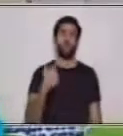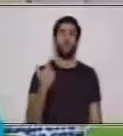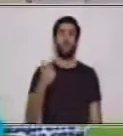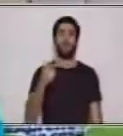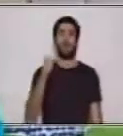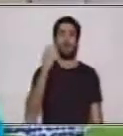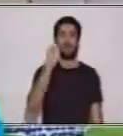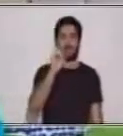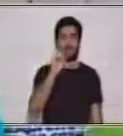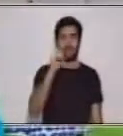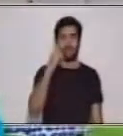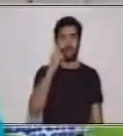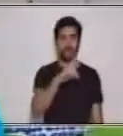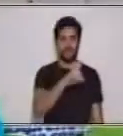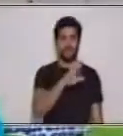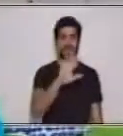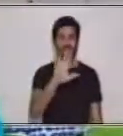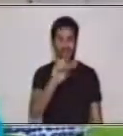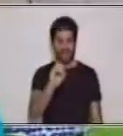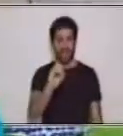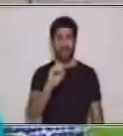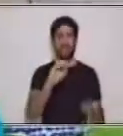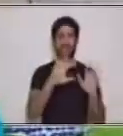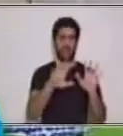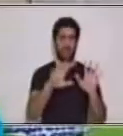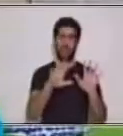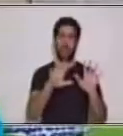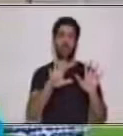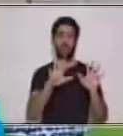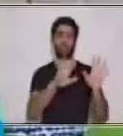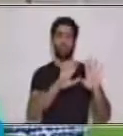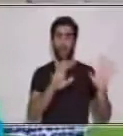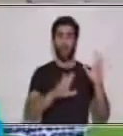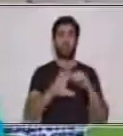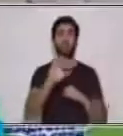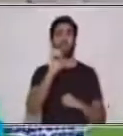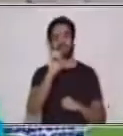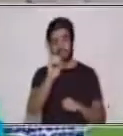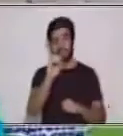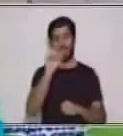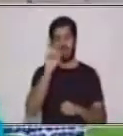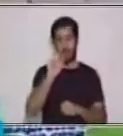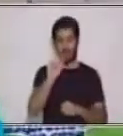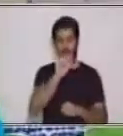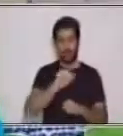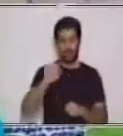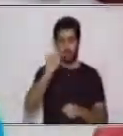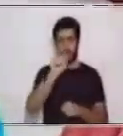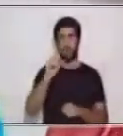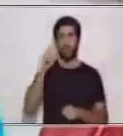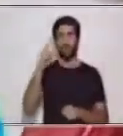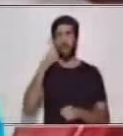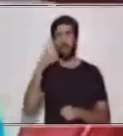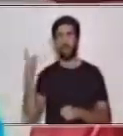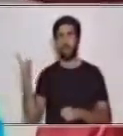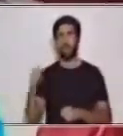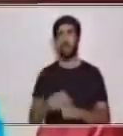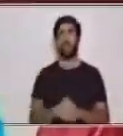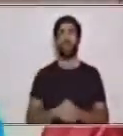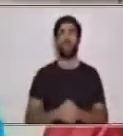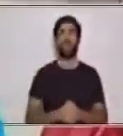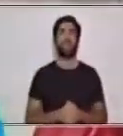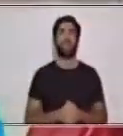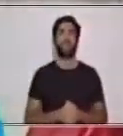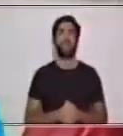sería estos 10, nos llevamos entonces el 1 hacia el otro lado. 2 por 5,